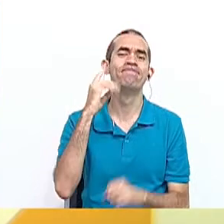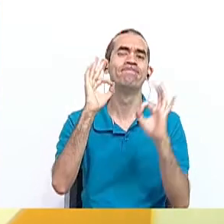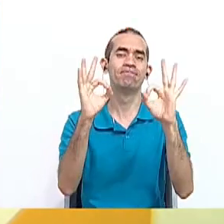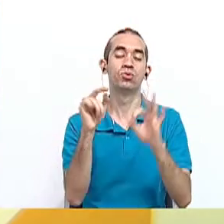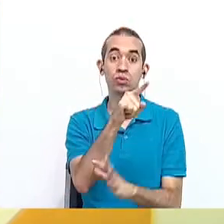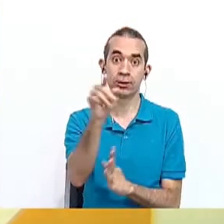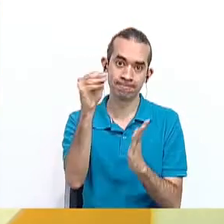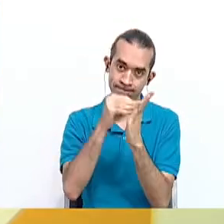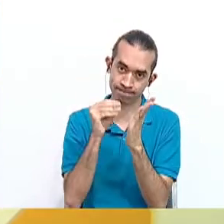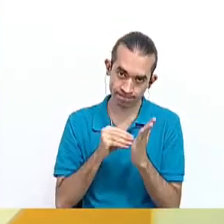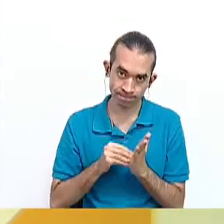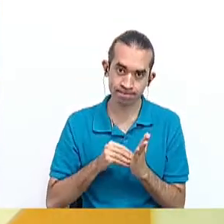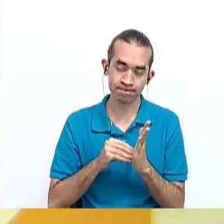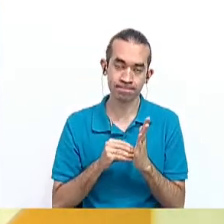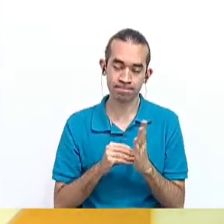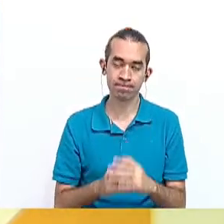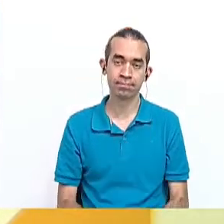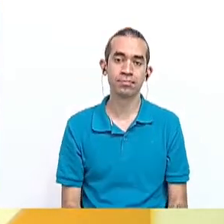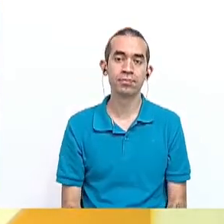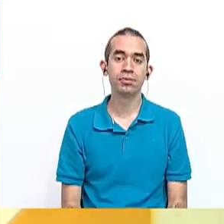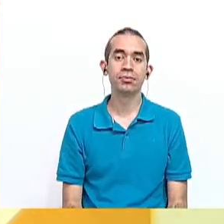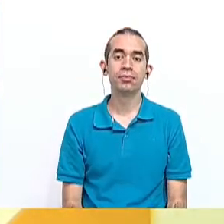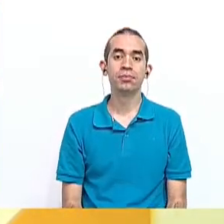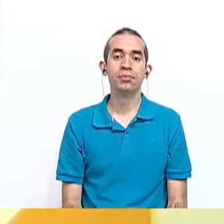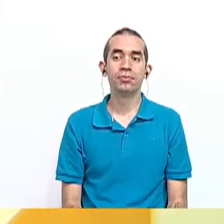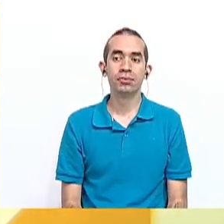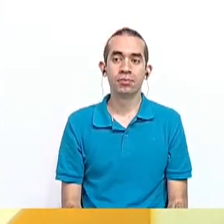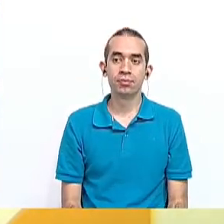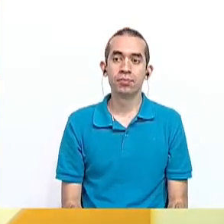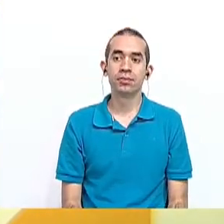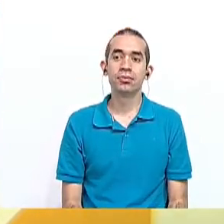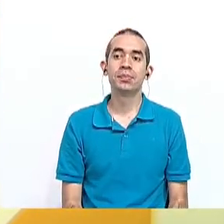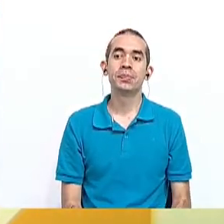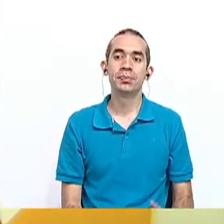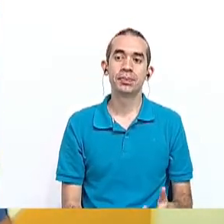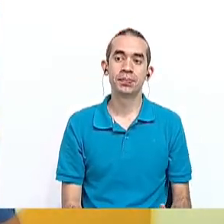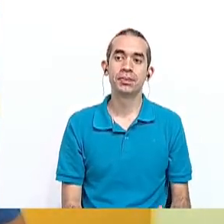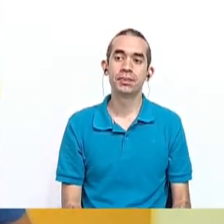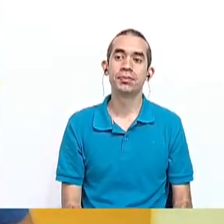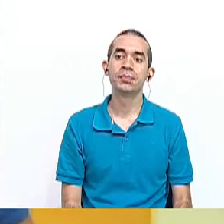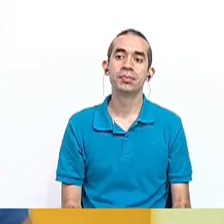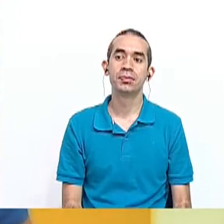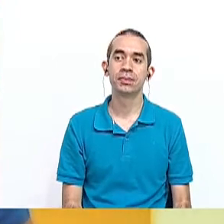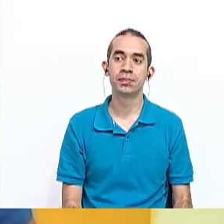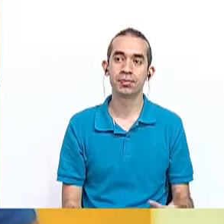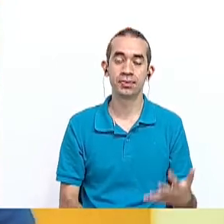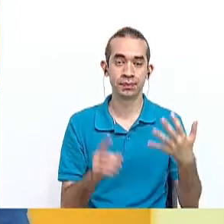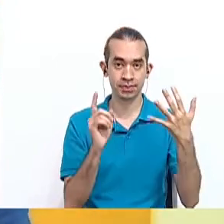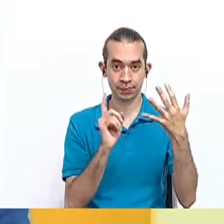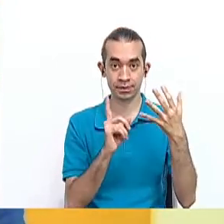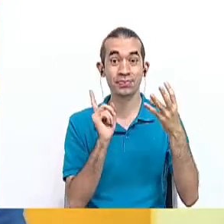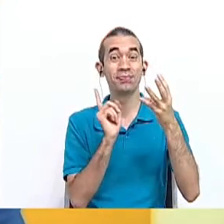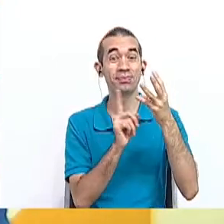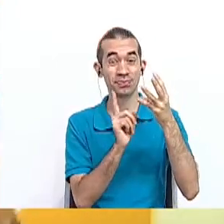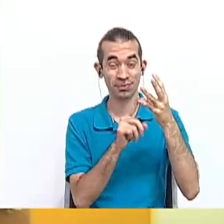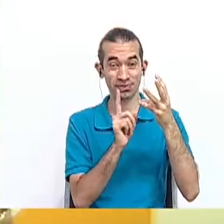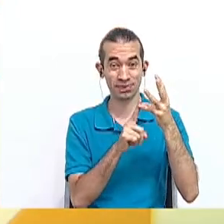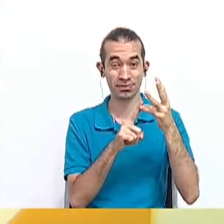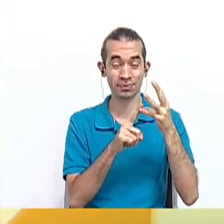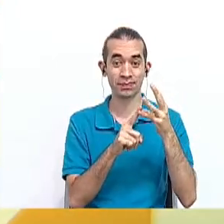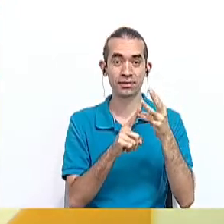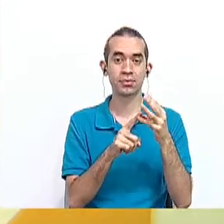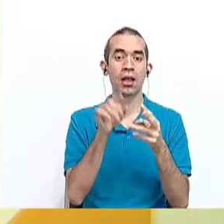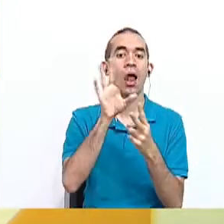tomando anotaciones en su cuaderno. Vamos con el siguiente concepto. Los alelos. Los alelos son